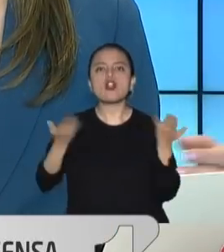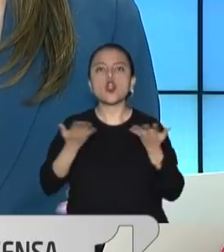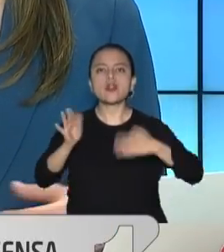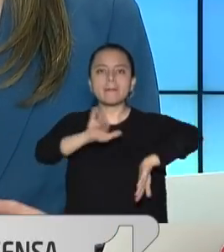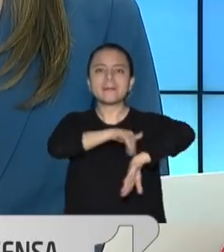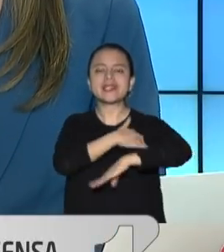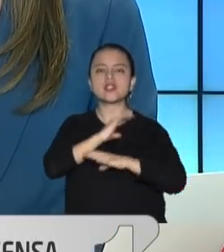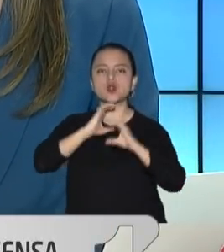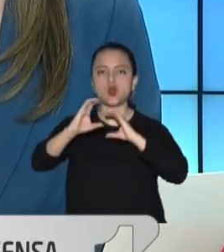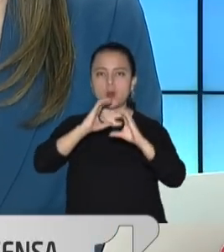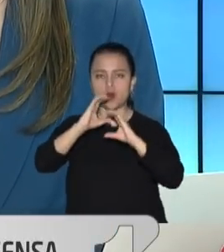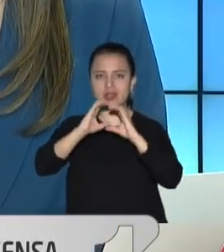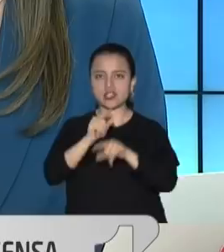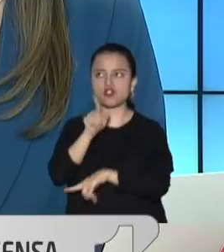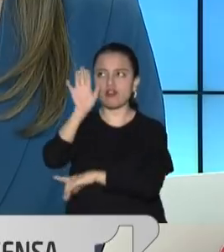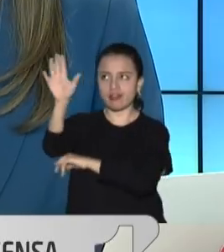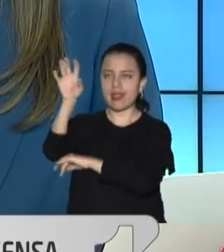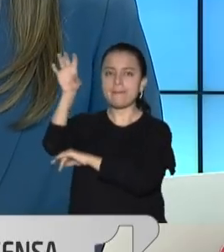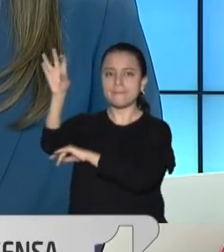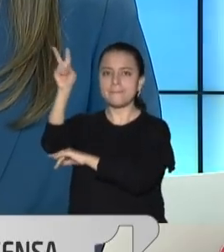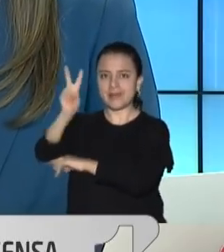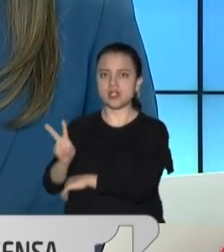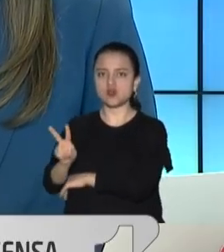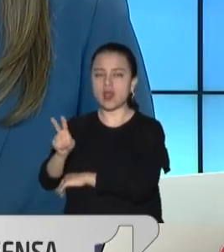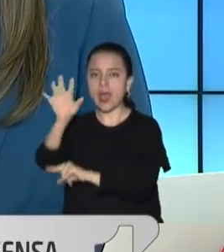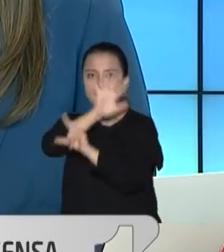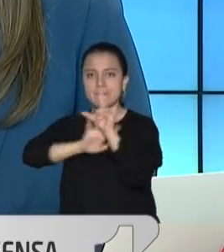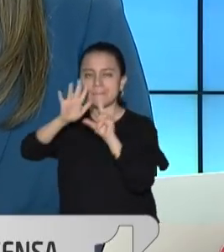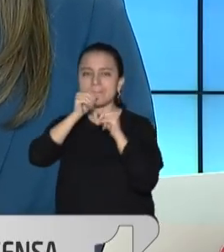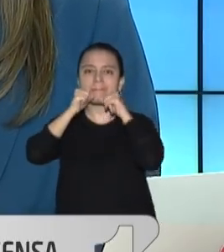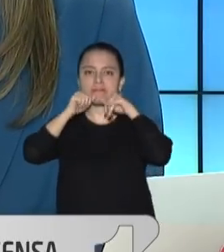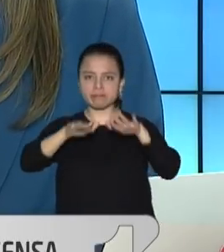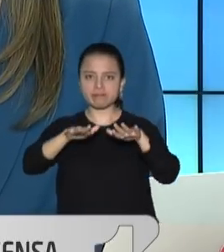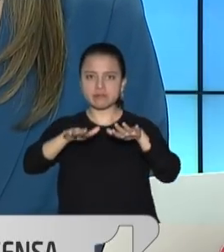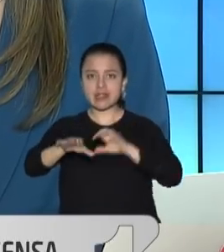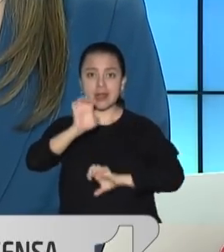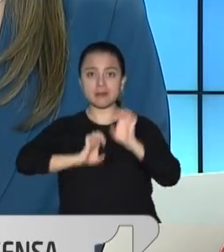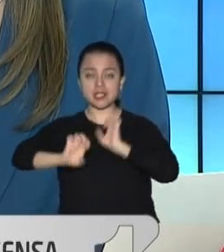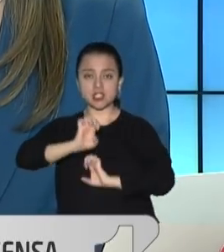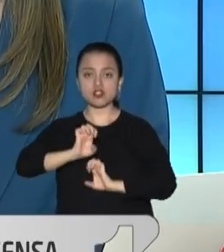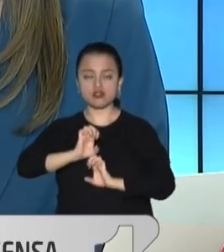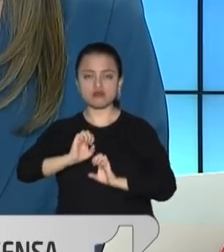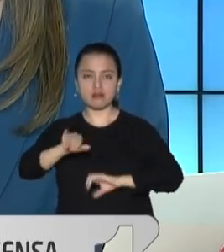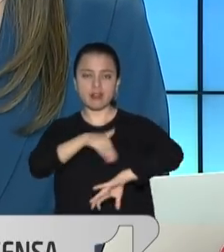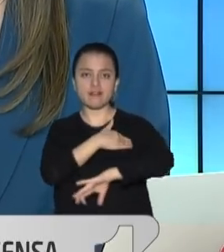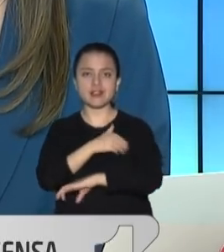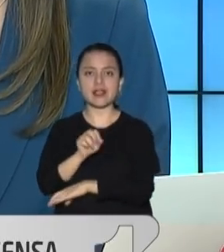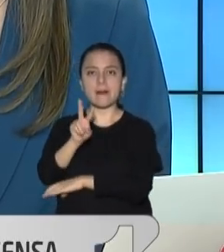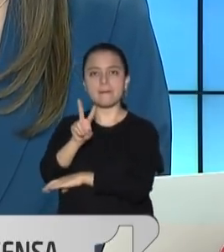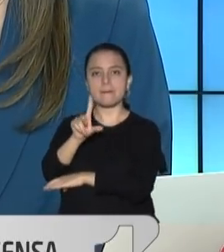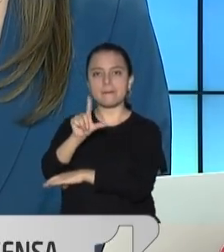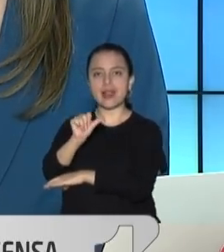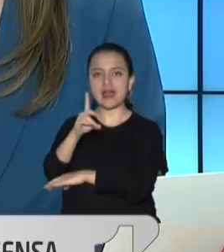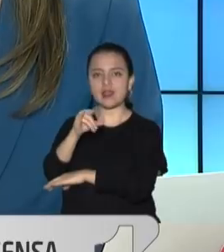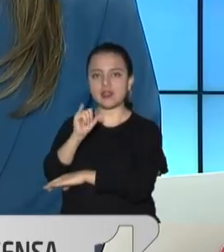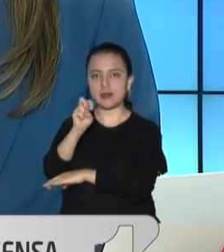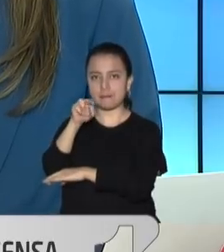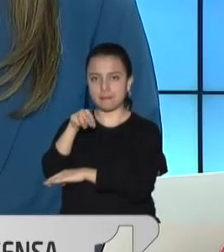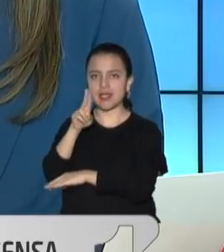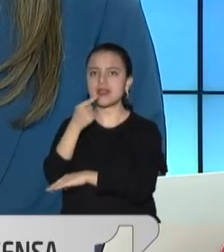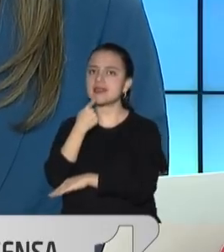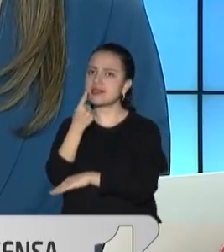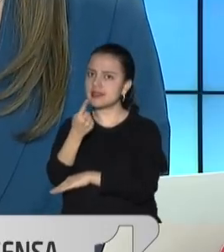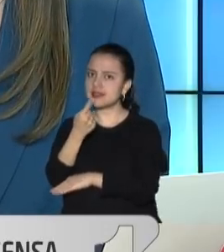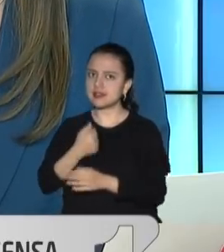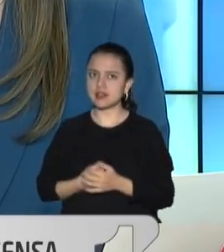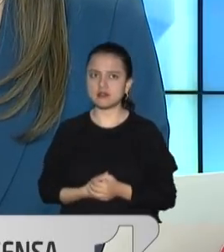Comunicación e Información de Venezuela acaba de publicar un video del ministro de Defensa General en Jefe, Vladimir Padrino López, en la que se